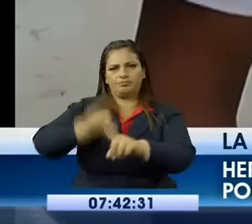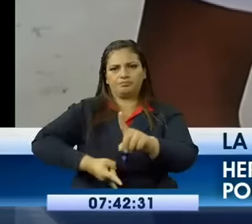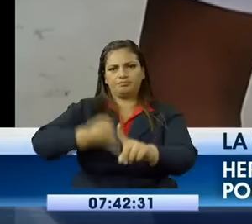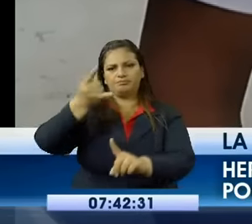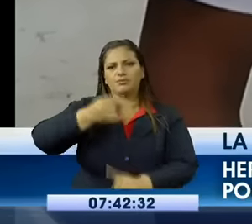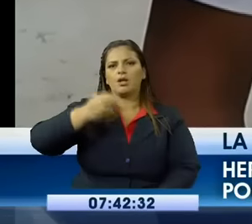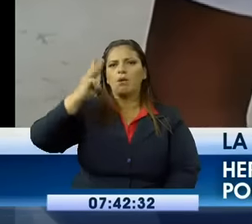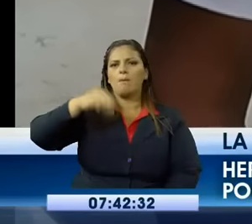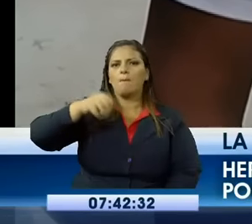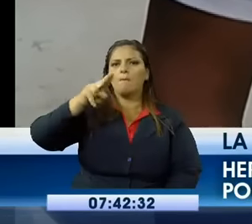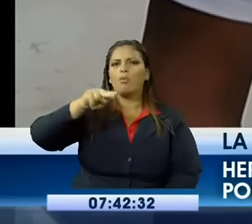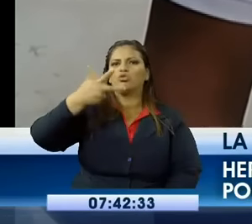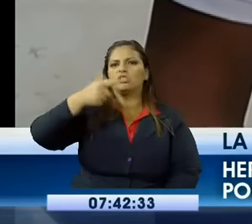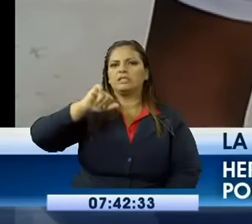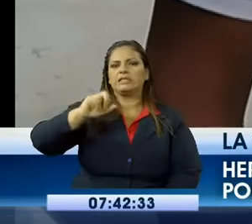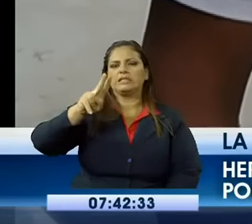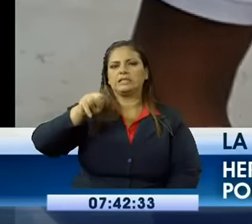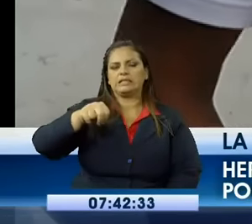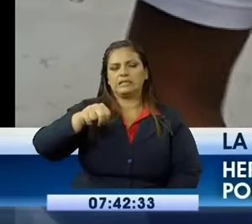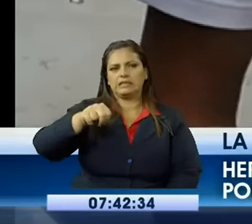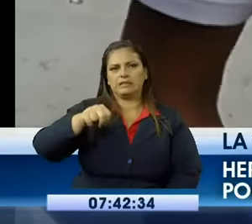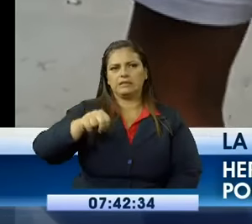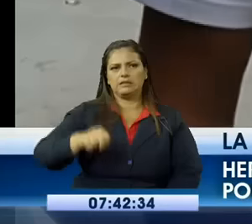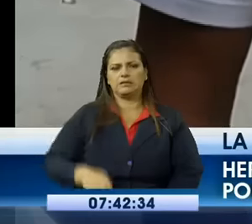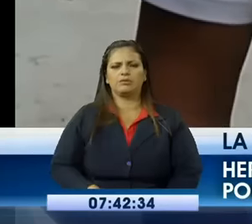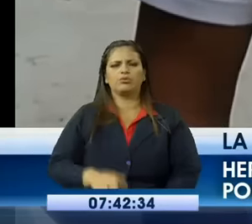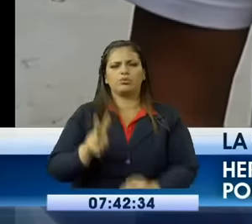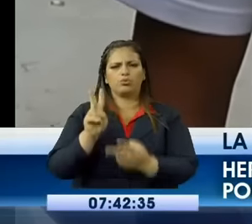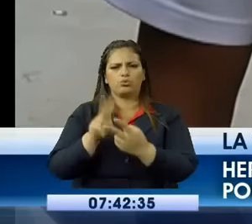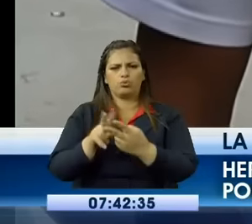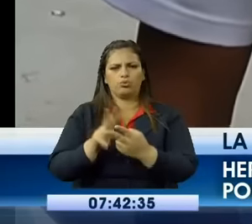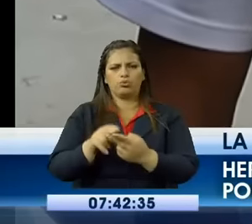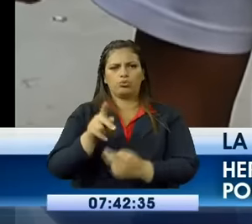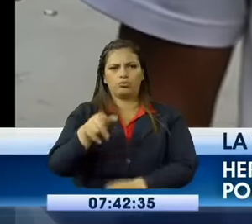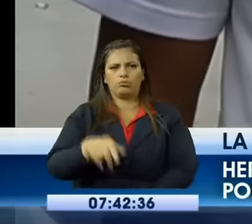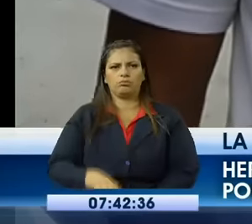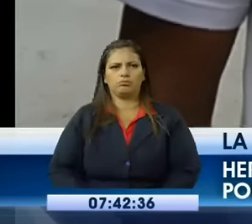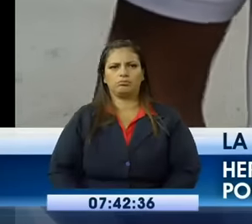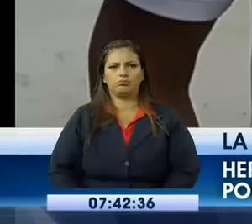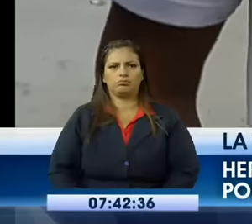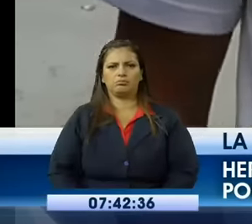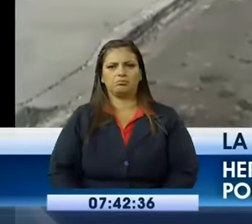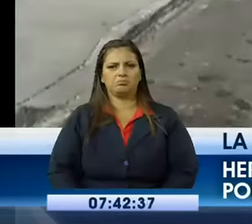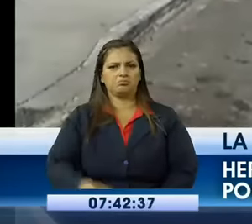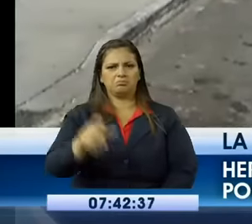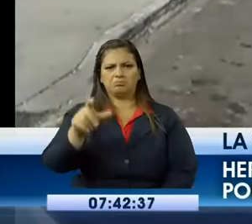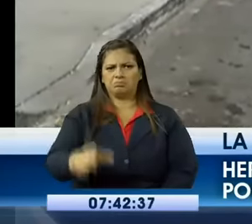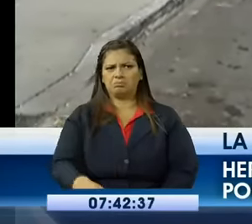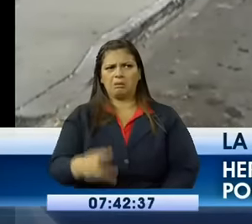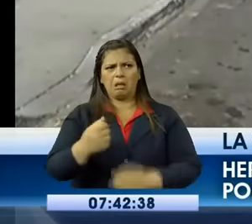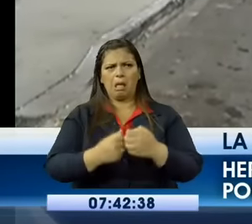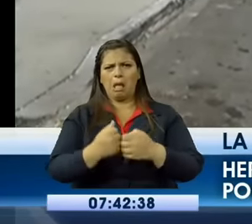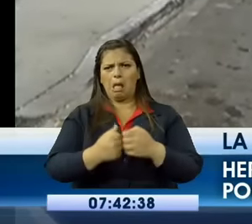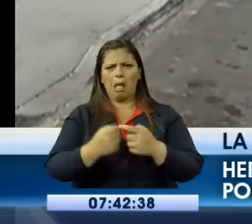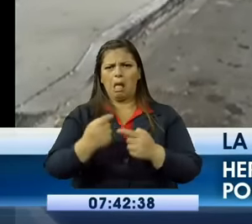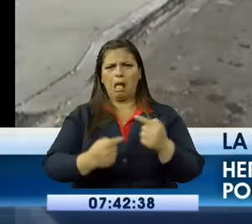pana conocido del barrio. ¿Y a qué se dedicaba, A vendedor ambulante. ¿Él no tenía problemas aquí con nadie? No, man, no. De acuerdo con